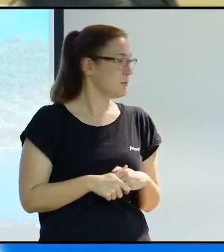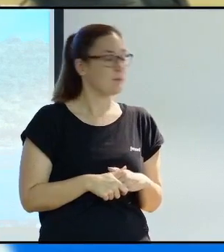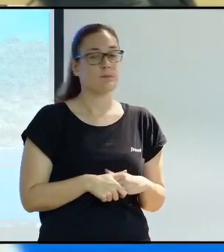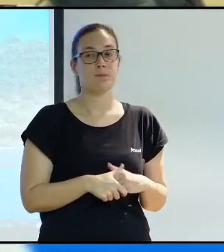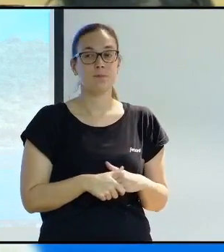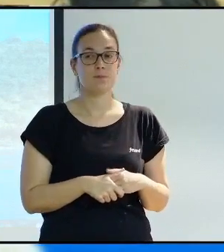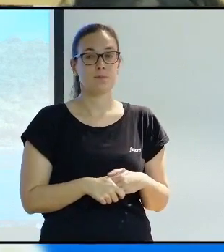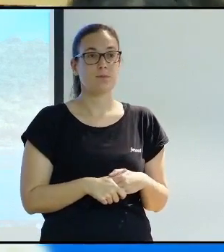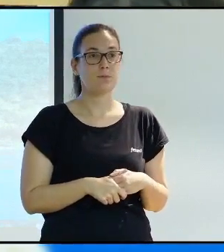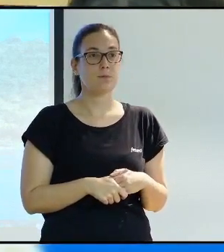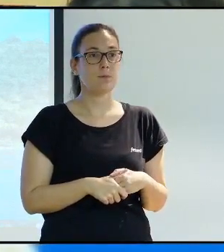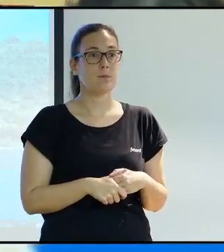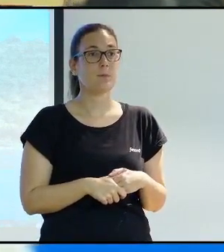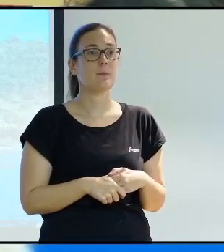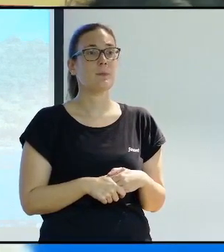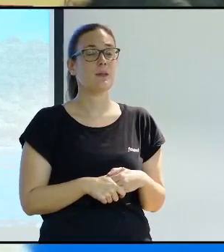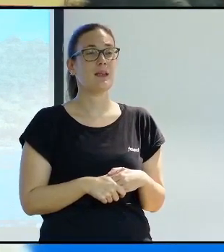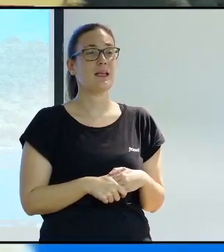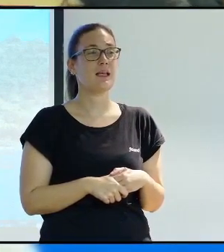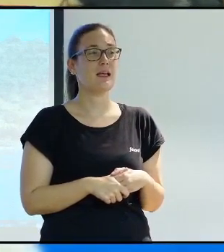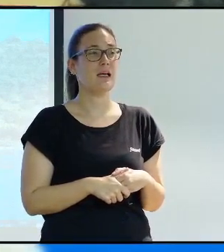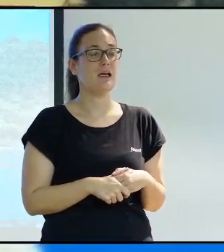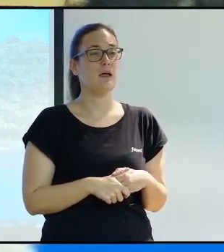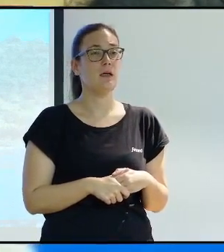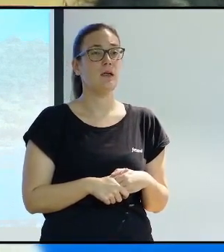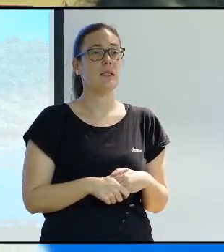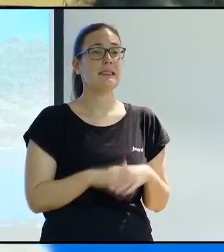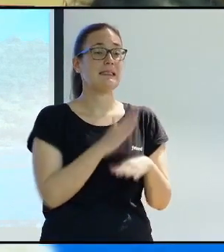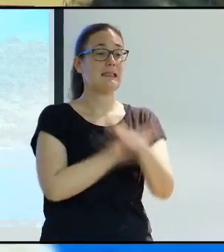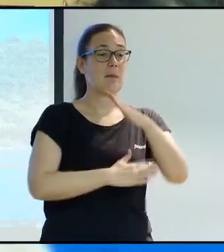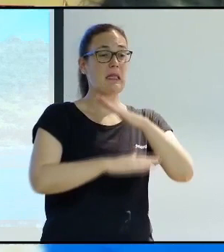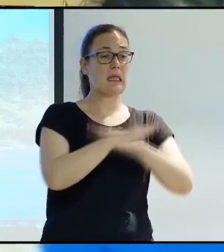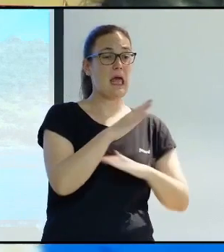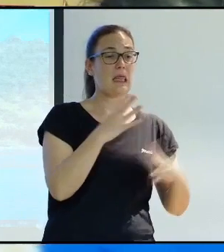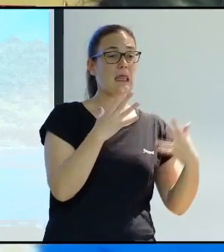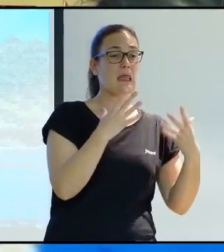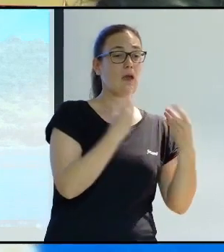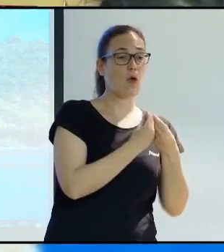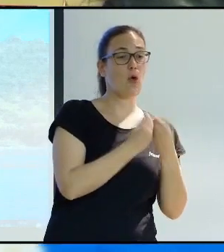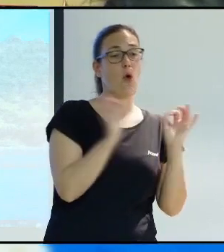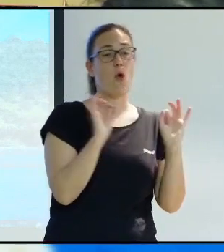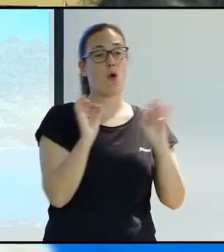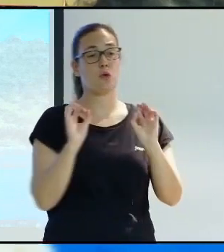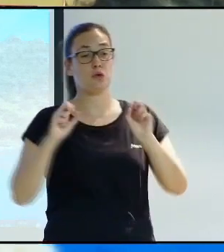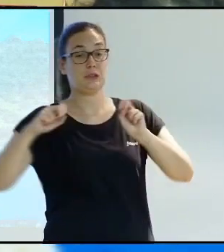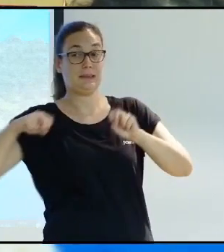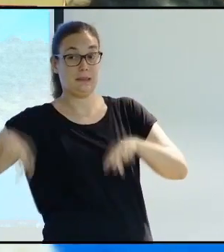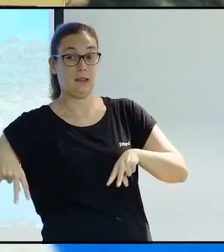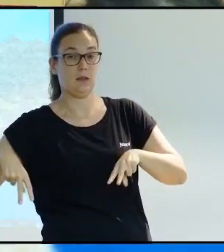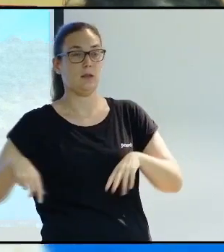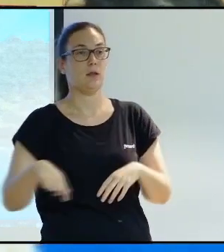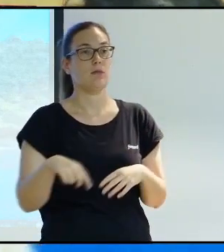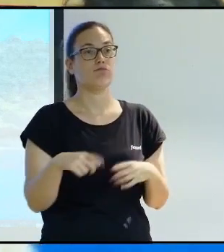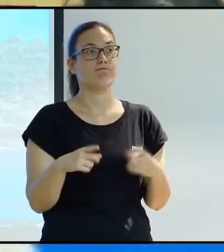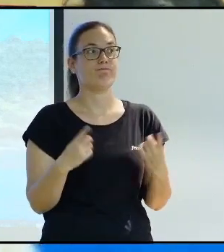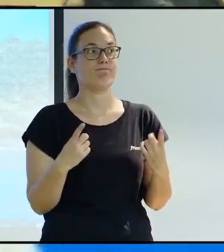Tengamos o no una discapacidad, estamos obligados a desenvolvernos en